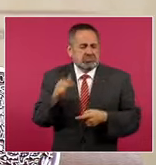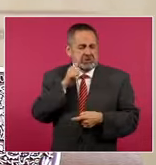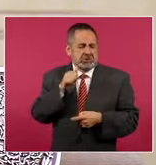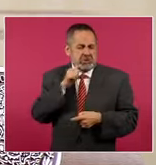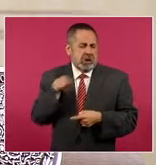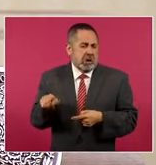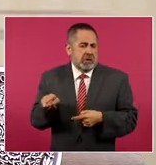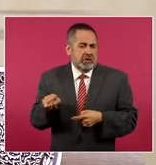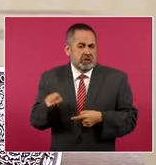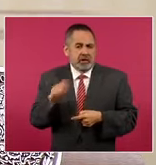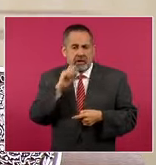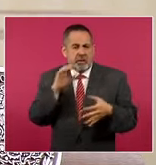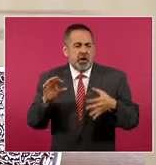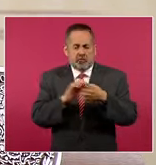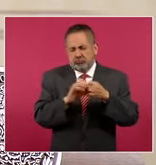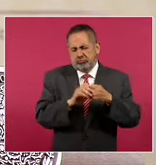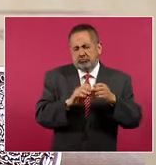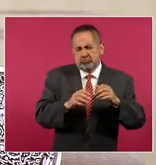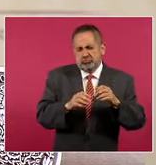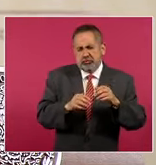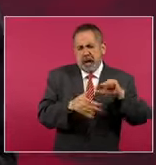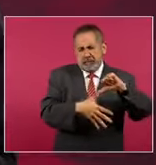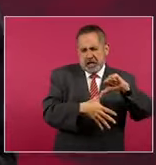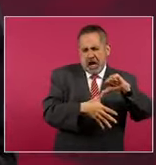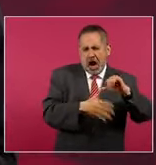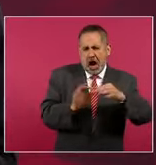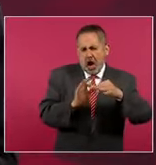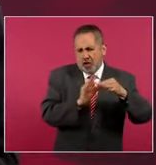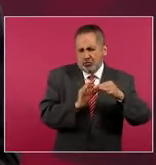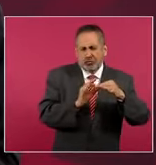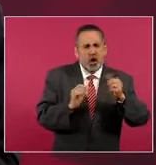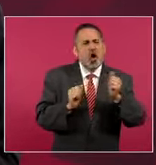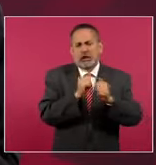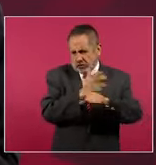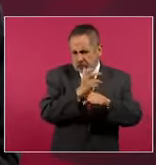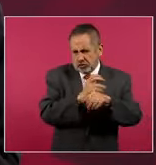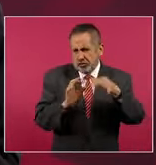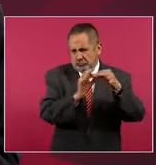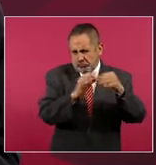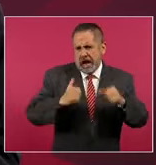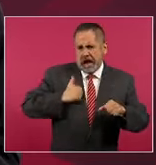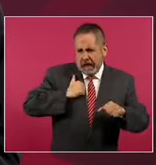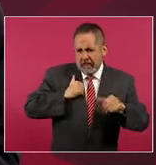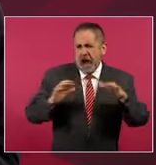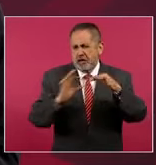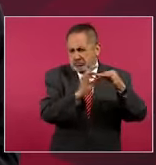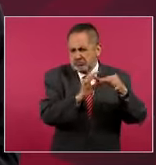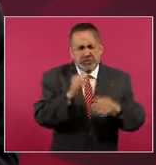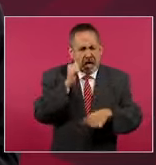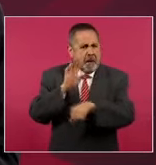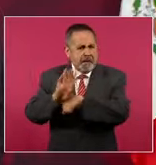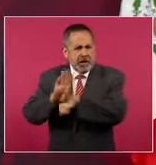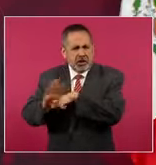y también con América Latina y con Estados Unidos y Canadá.